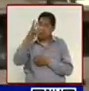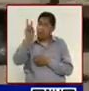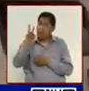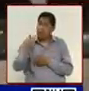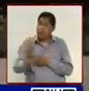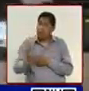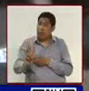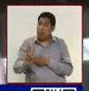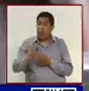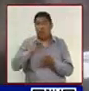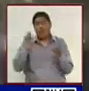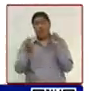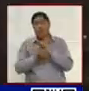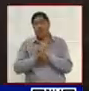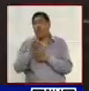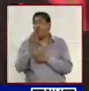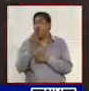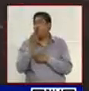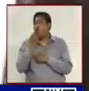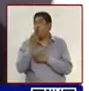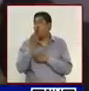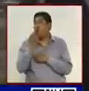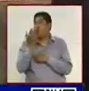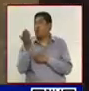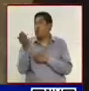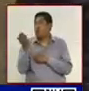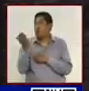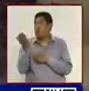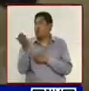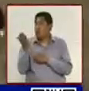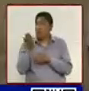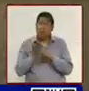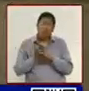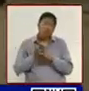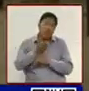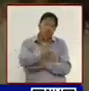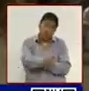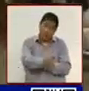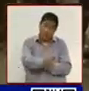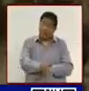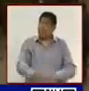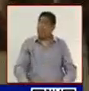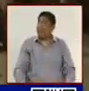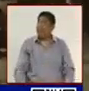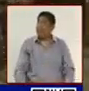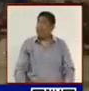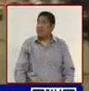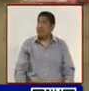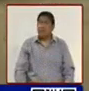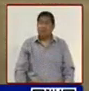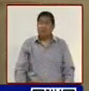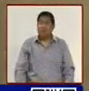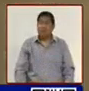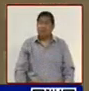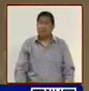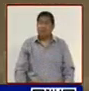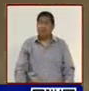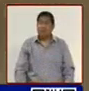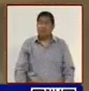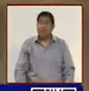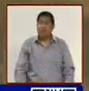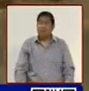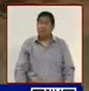verde. Ahora supuestamente está en rojo. Ya, vamos a cruzar al frente. Vamos a cruzar al frente.